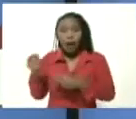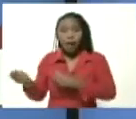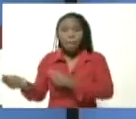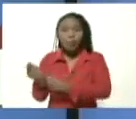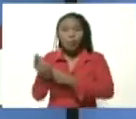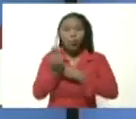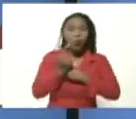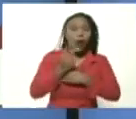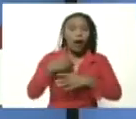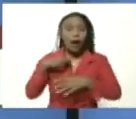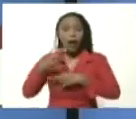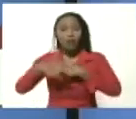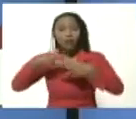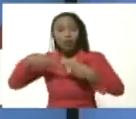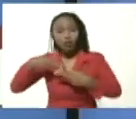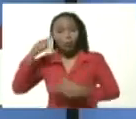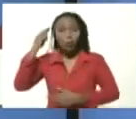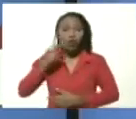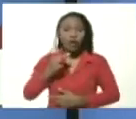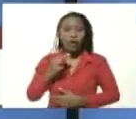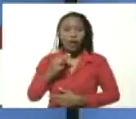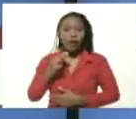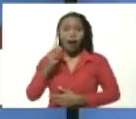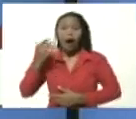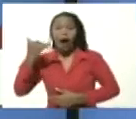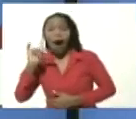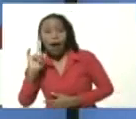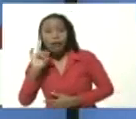me olvida. ¿Hay elecciones o no?